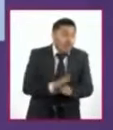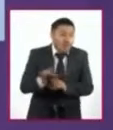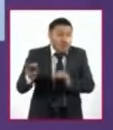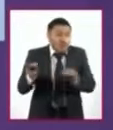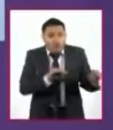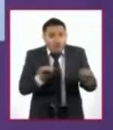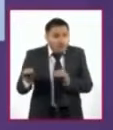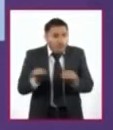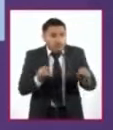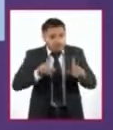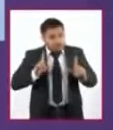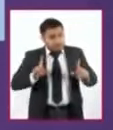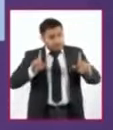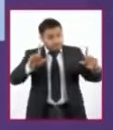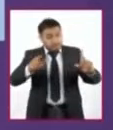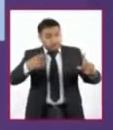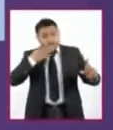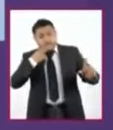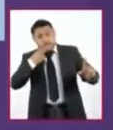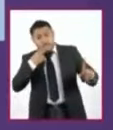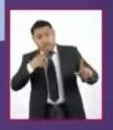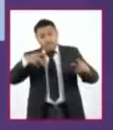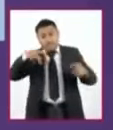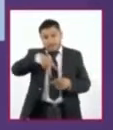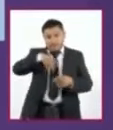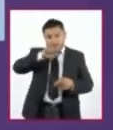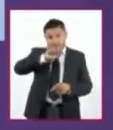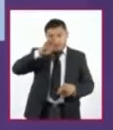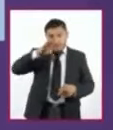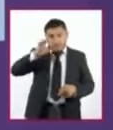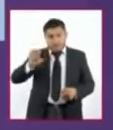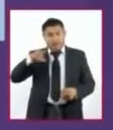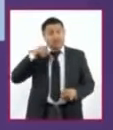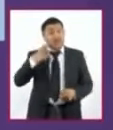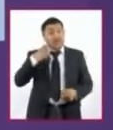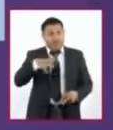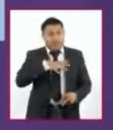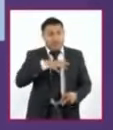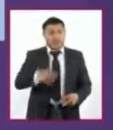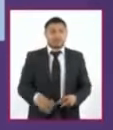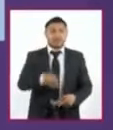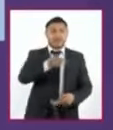movimiento en el plano aplicado al triángulo ABC con el cual se obtiene el triángulo